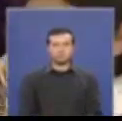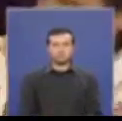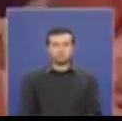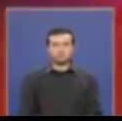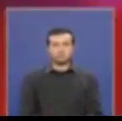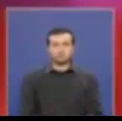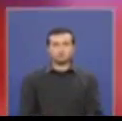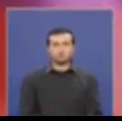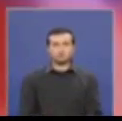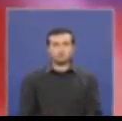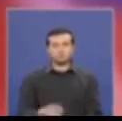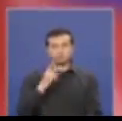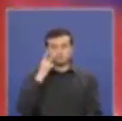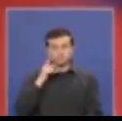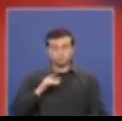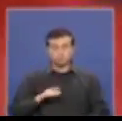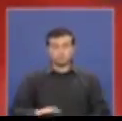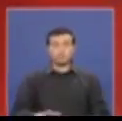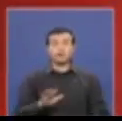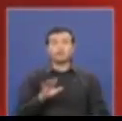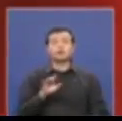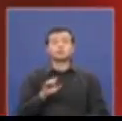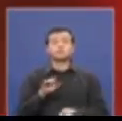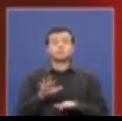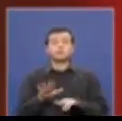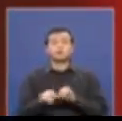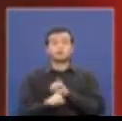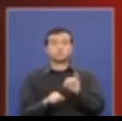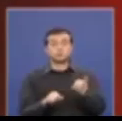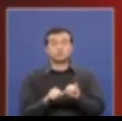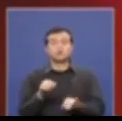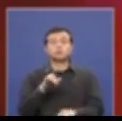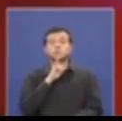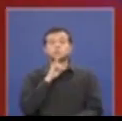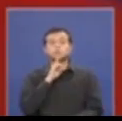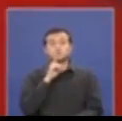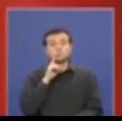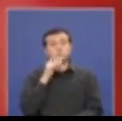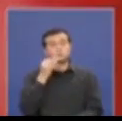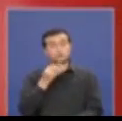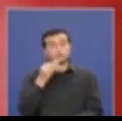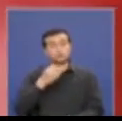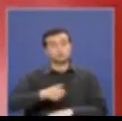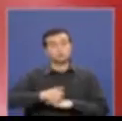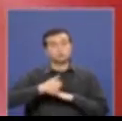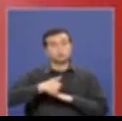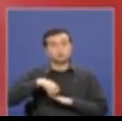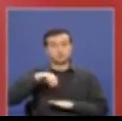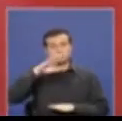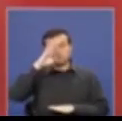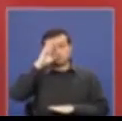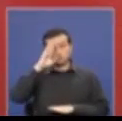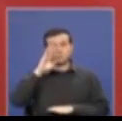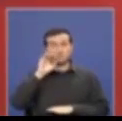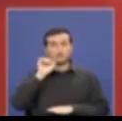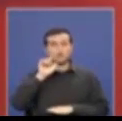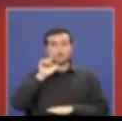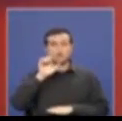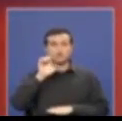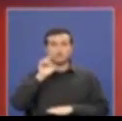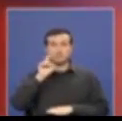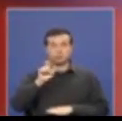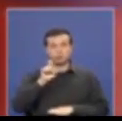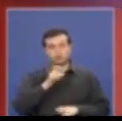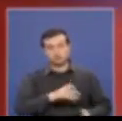En la cadera izquierda tiene 8 placas, un tornillo. Lo mandamos a Estados Unidos con el capitán Alex Guerra, ¿no? Que perdió